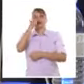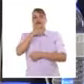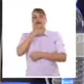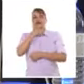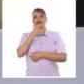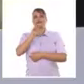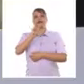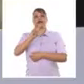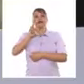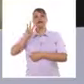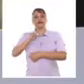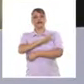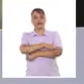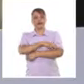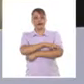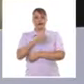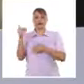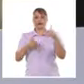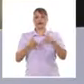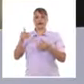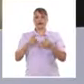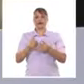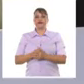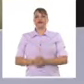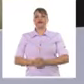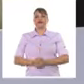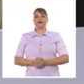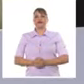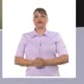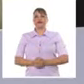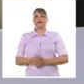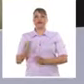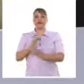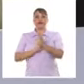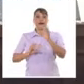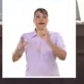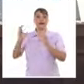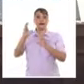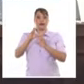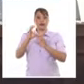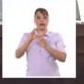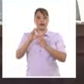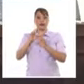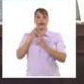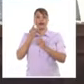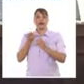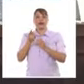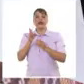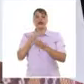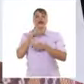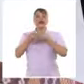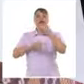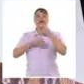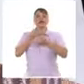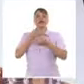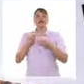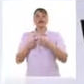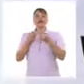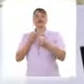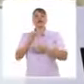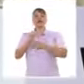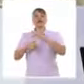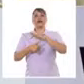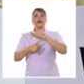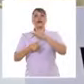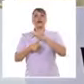de Estado y de Gobierno. En un primer momento, el canciller de Azerbaiyán, Jeyhun Bayramov, entregó la presidencia del MNOAL